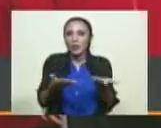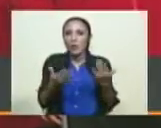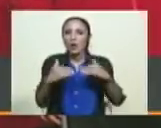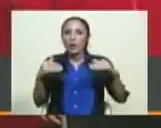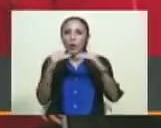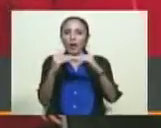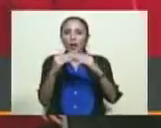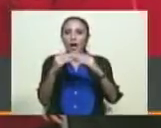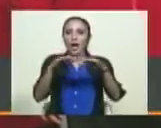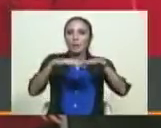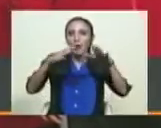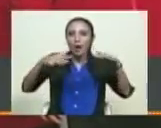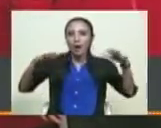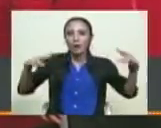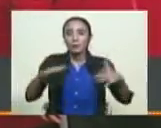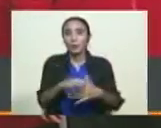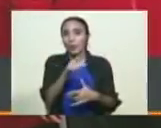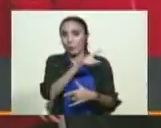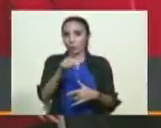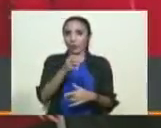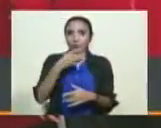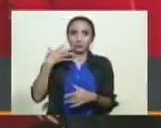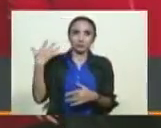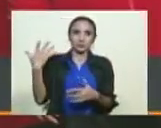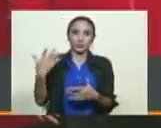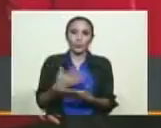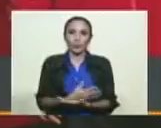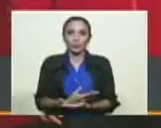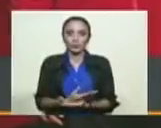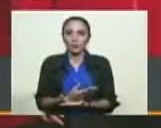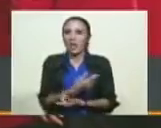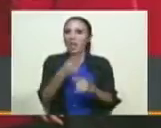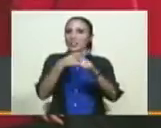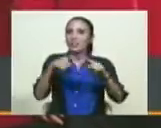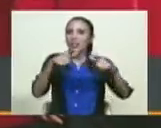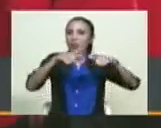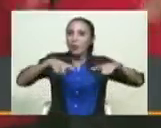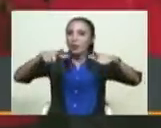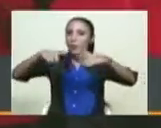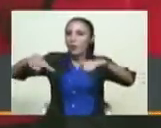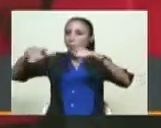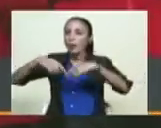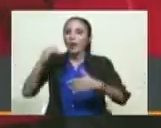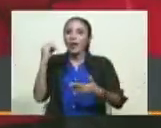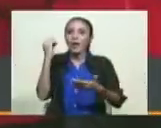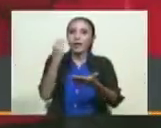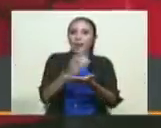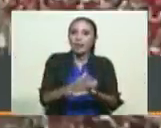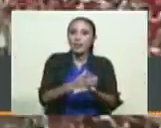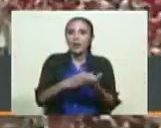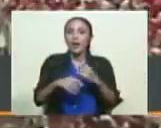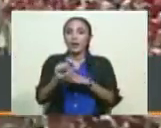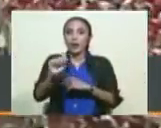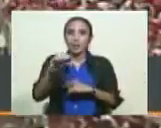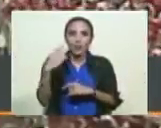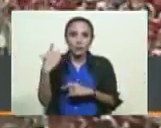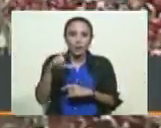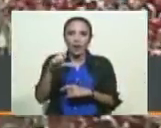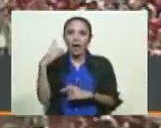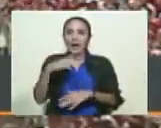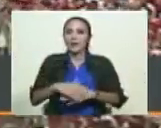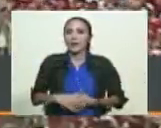Y aquí están ustedes orgullosos, la gente de Carayaca, de Catialamar, de Macuto, de Naiguatá,